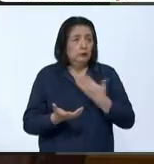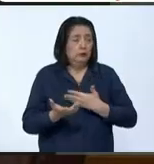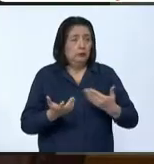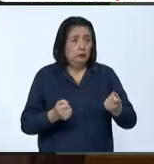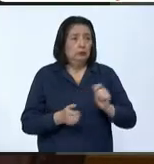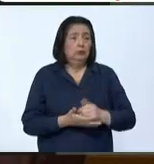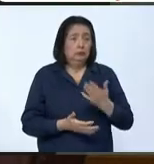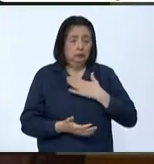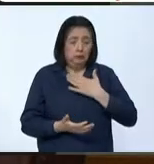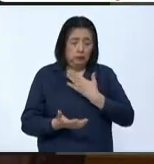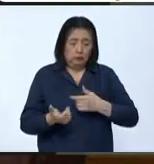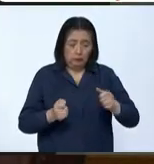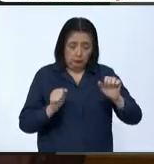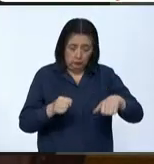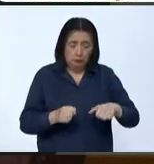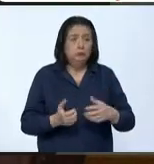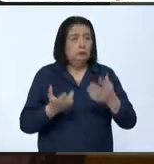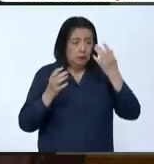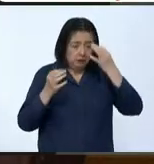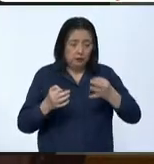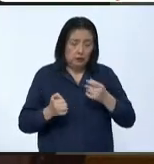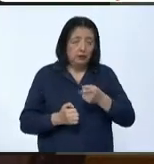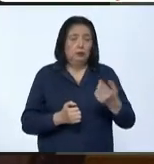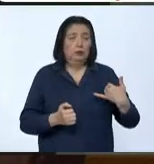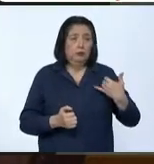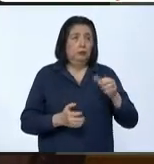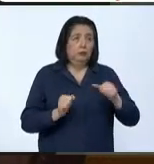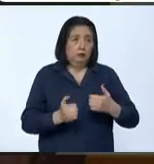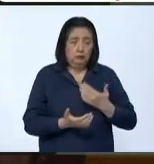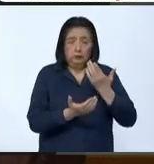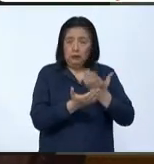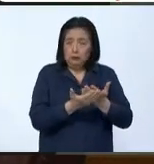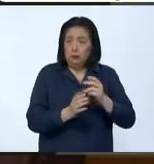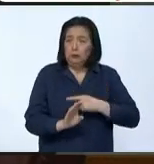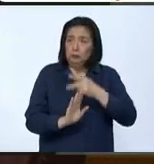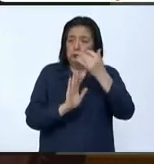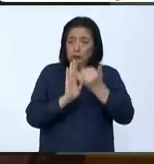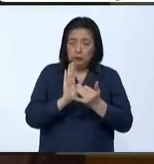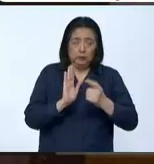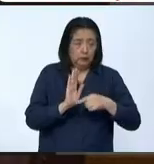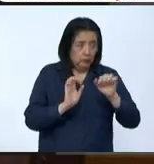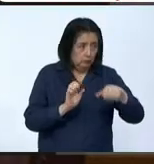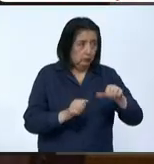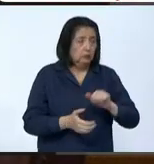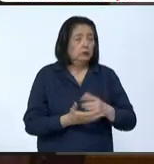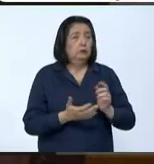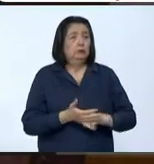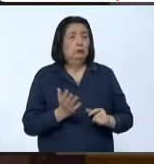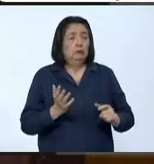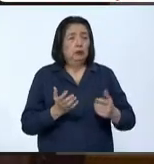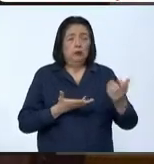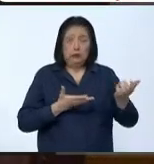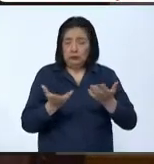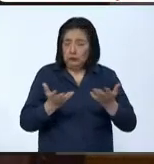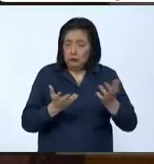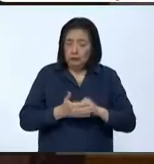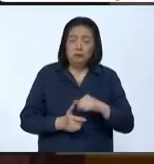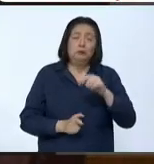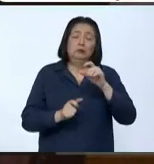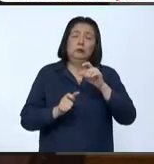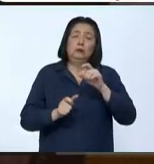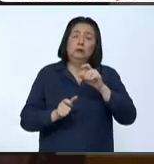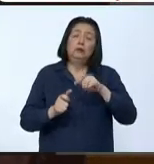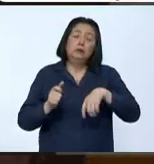mi gobierno Apuesta por ello y presentar a un proyecto de ley para potenciar el servicio civil